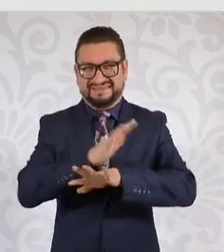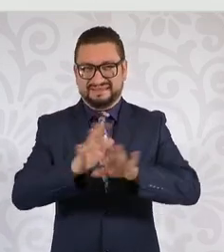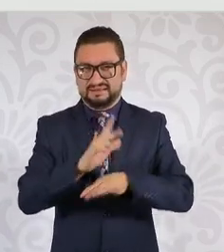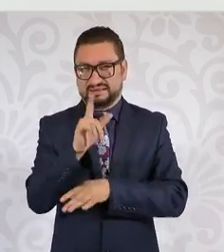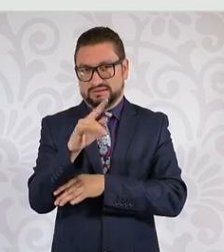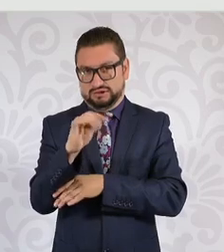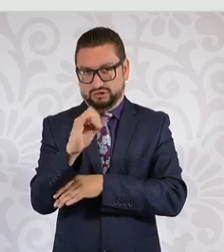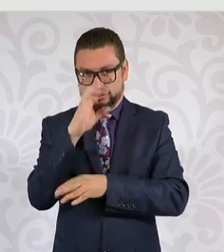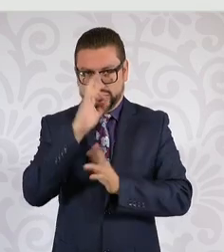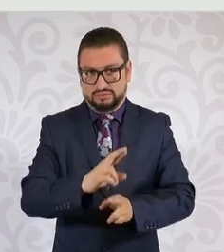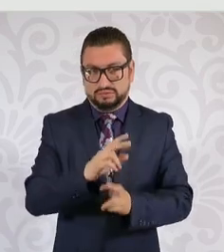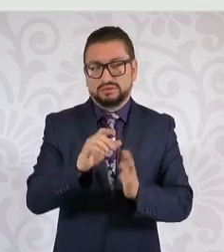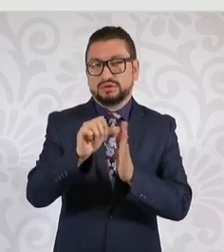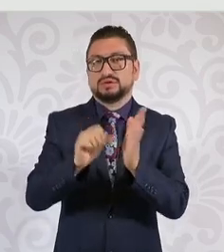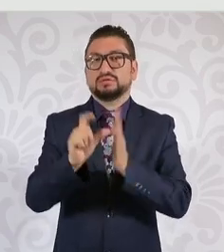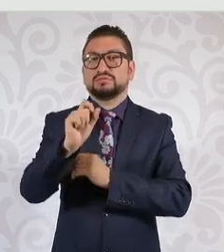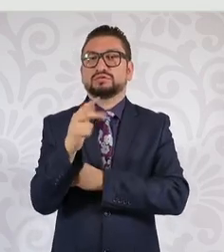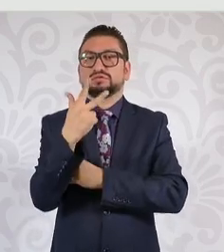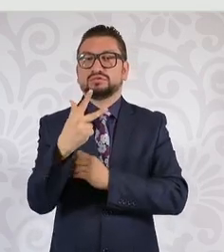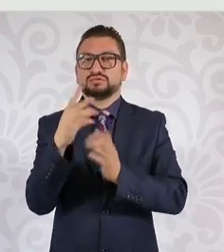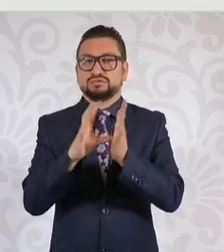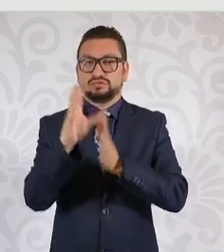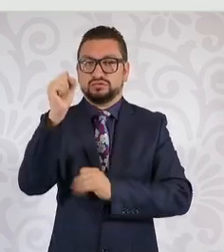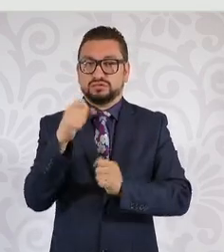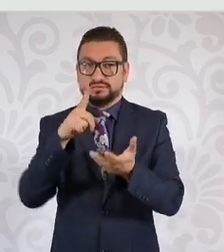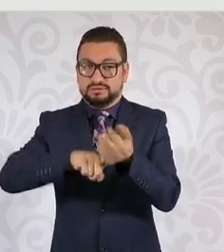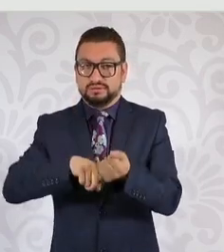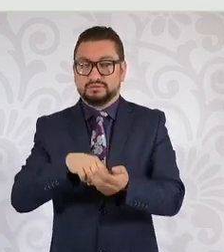28 constitucional, la que sigue,